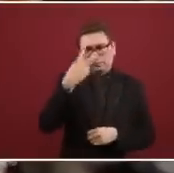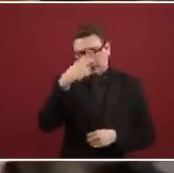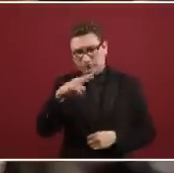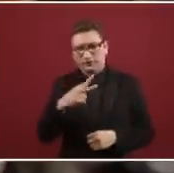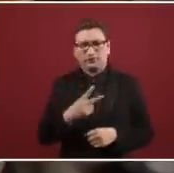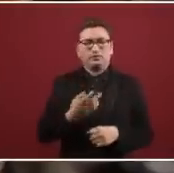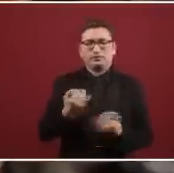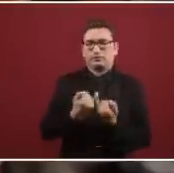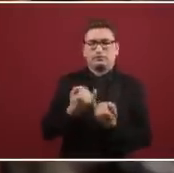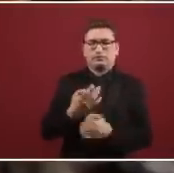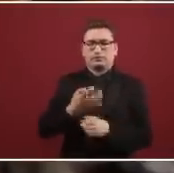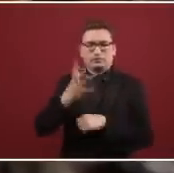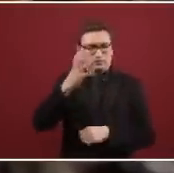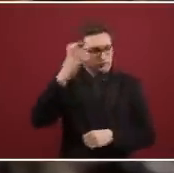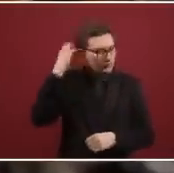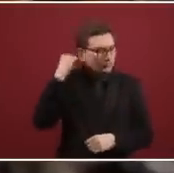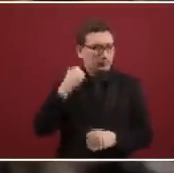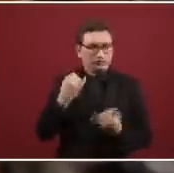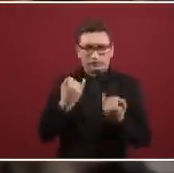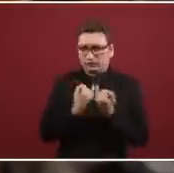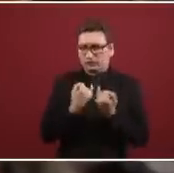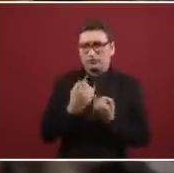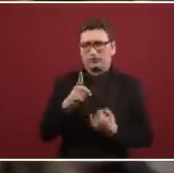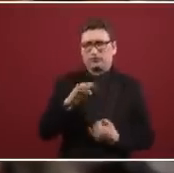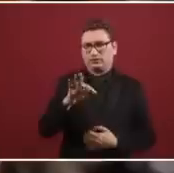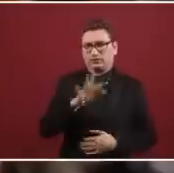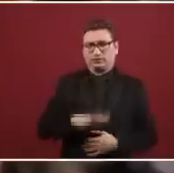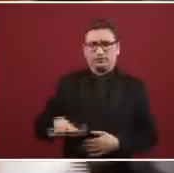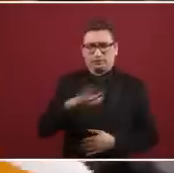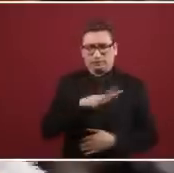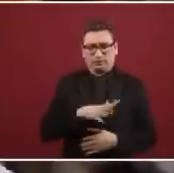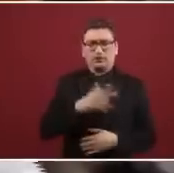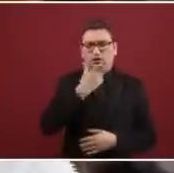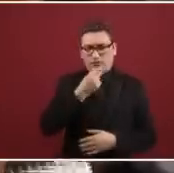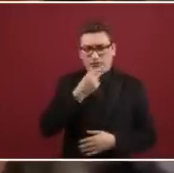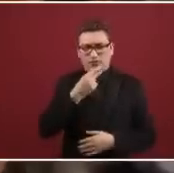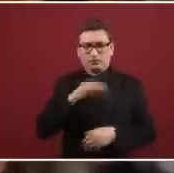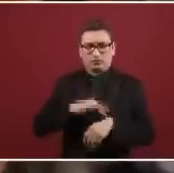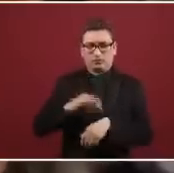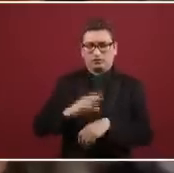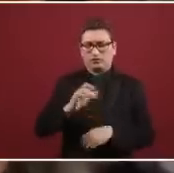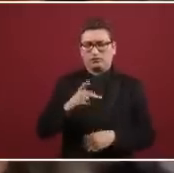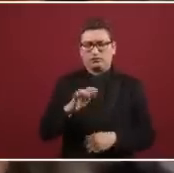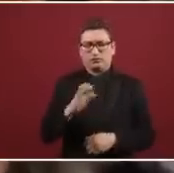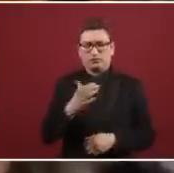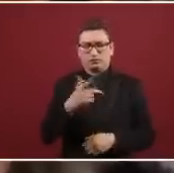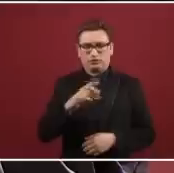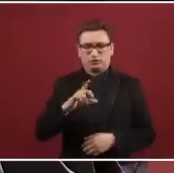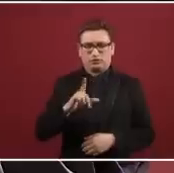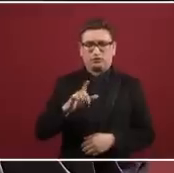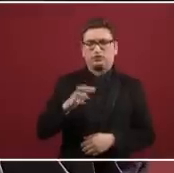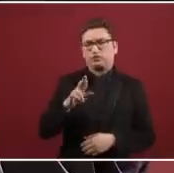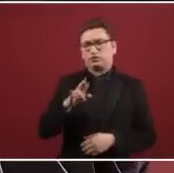del Distrito Federal. Investigaciones con el doctor Rafael Camacho Solís y que ha hecho con el propio doctor Ruy Pérez